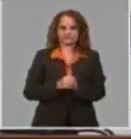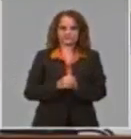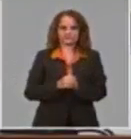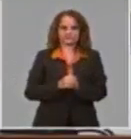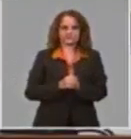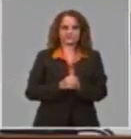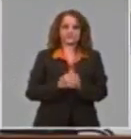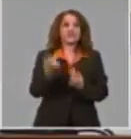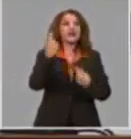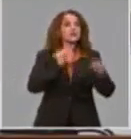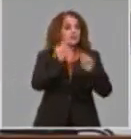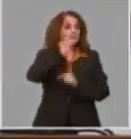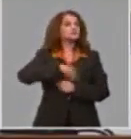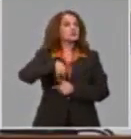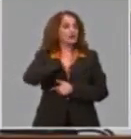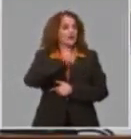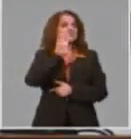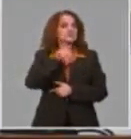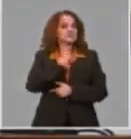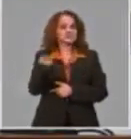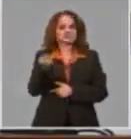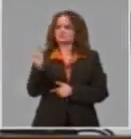esta figura debe existir,